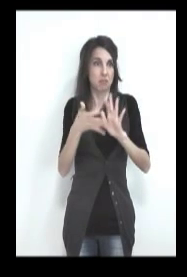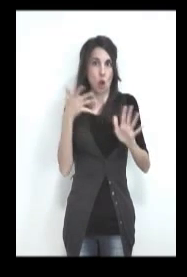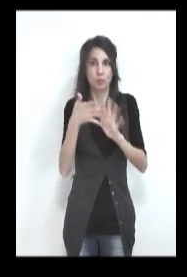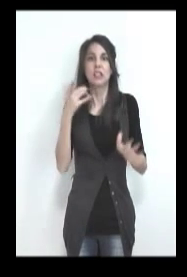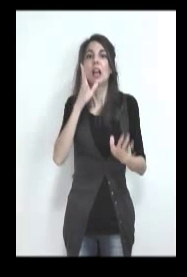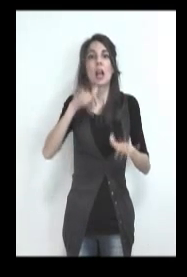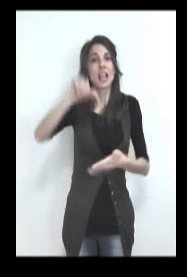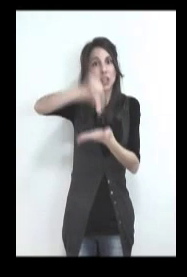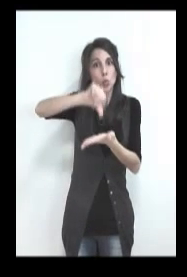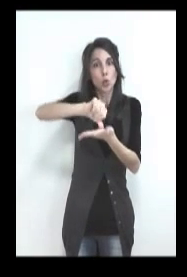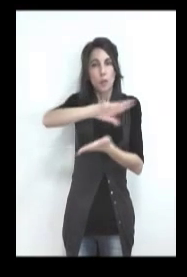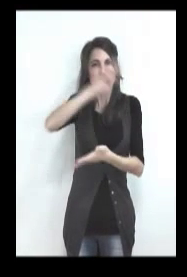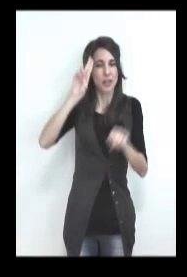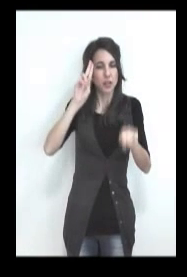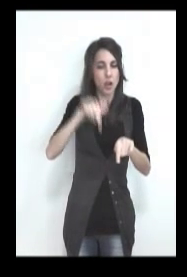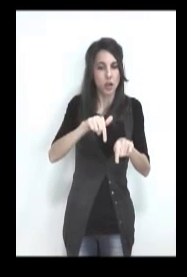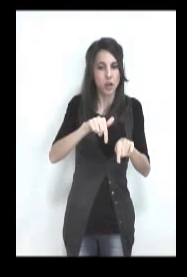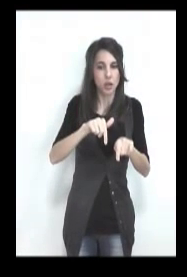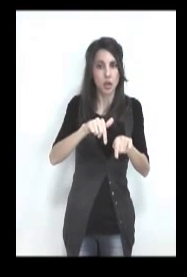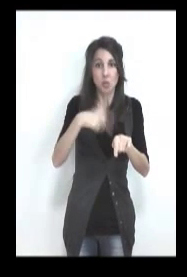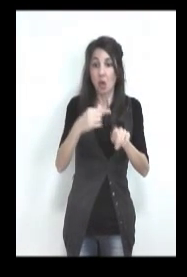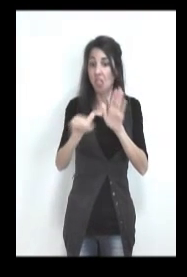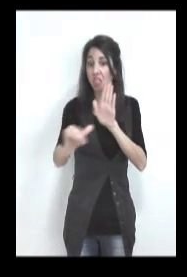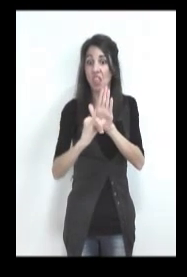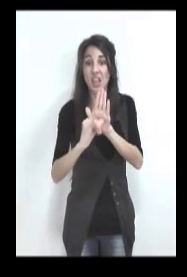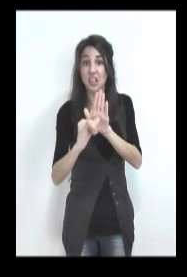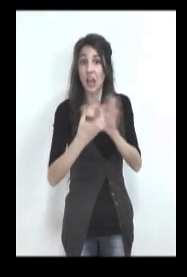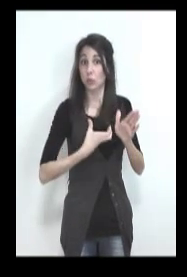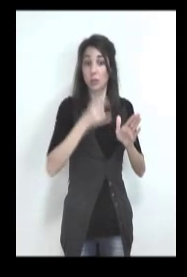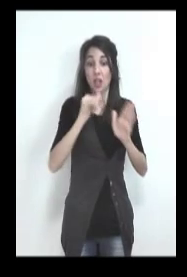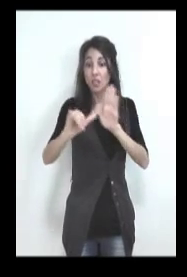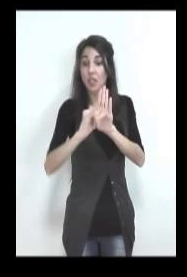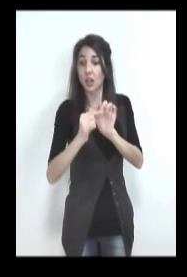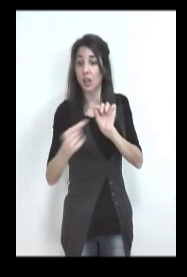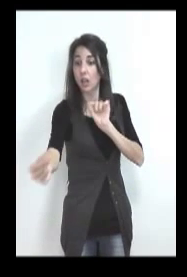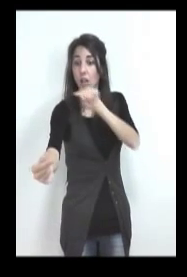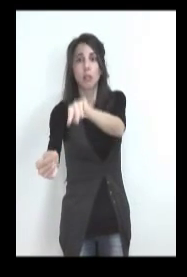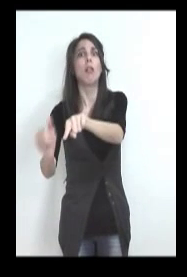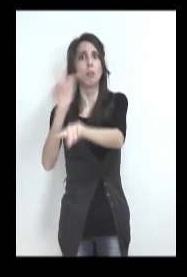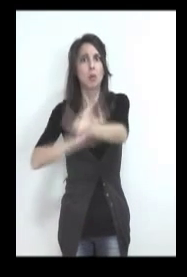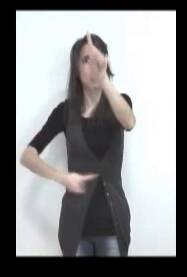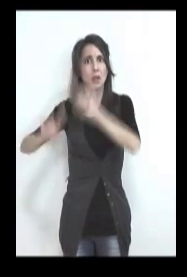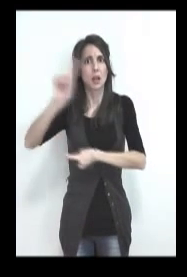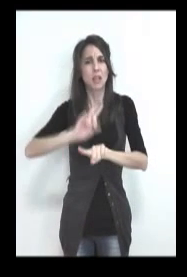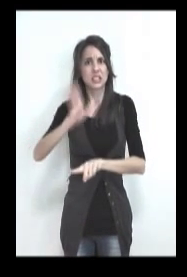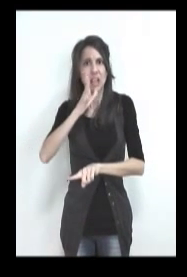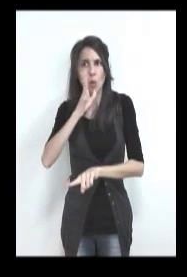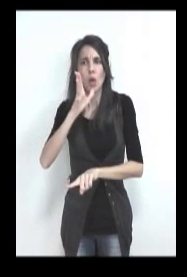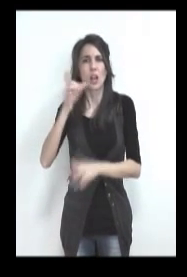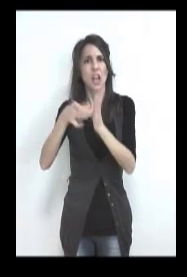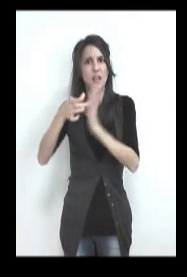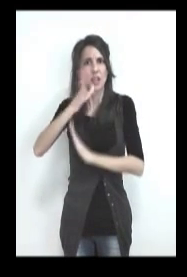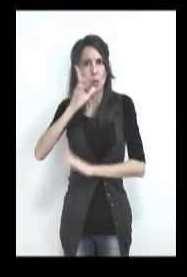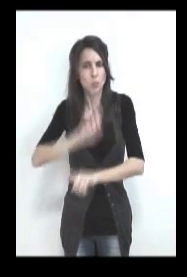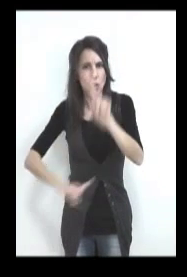sin embargo a no muchos kilómetros de ese ayuntamiento nos encontramos con que hay problemas de suministro de agua, problemas de la calidad del agua,